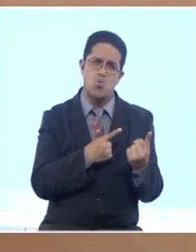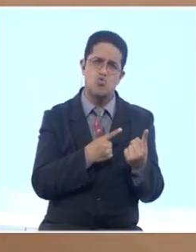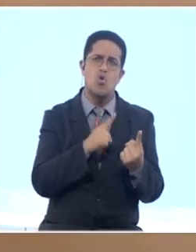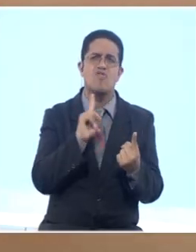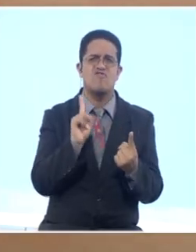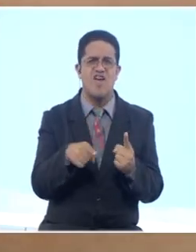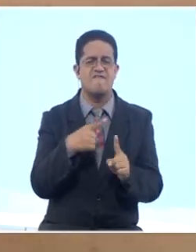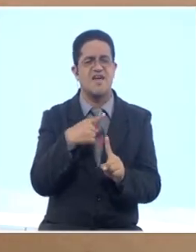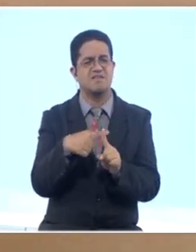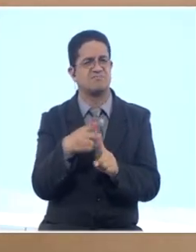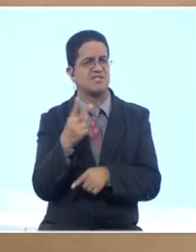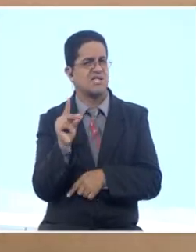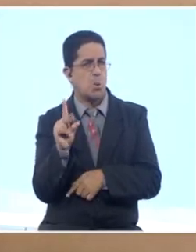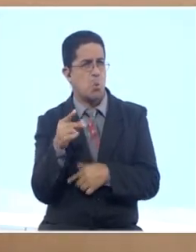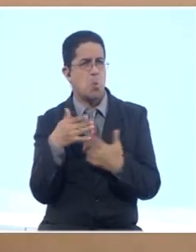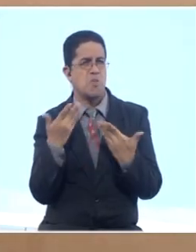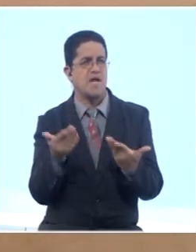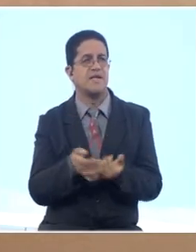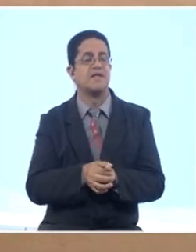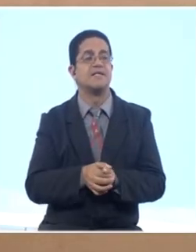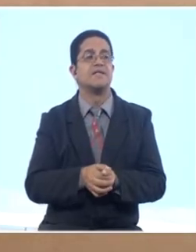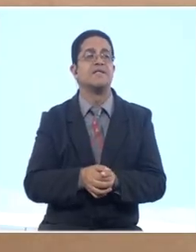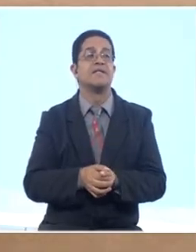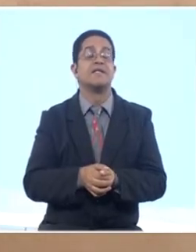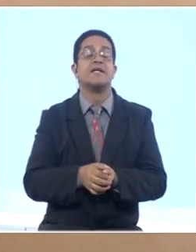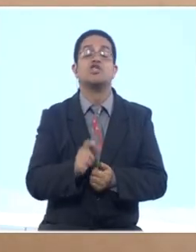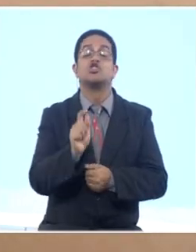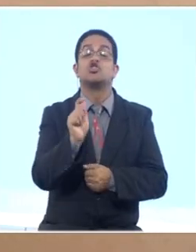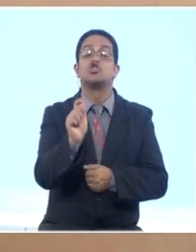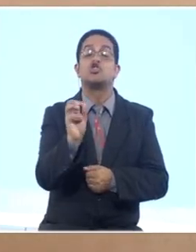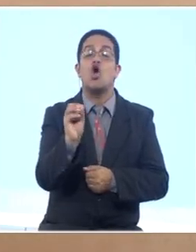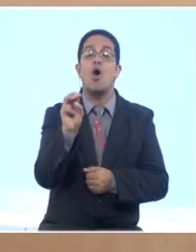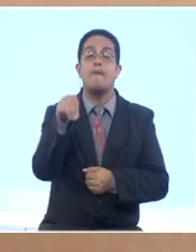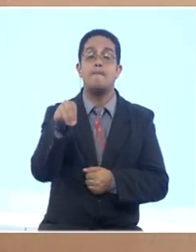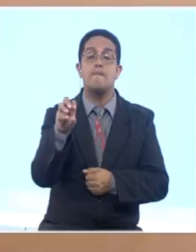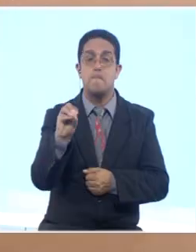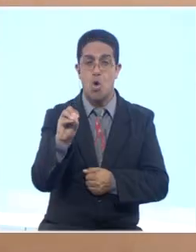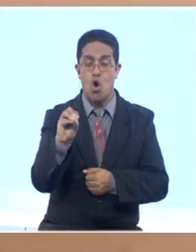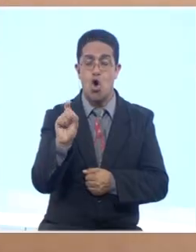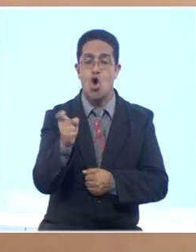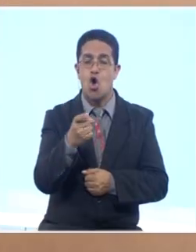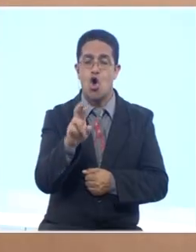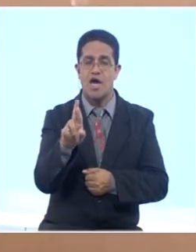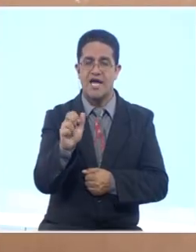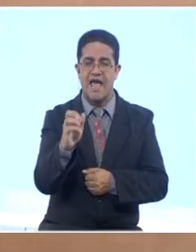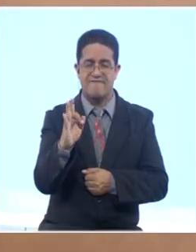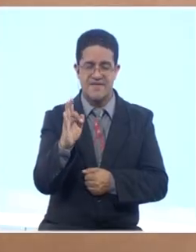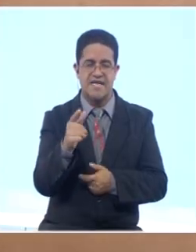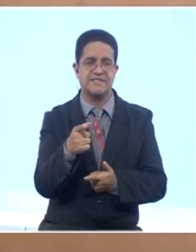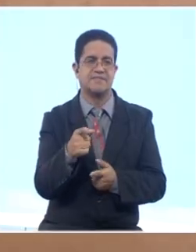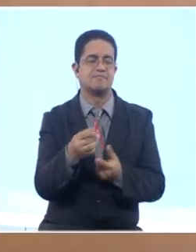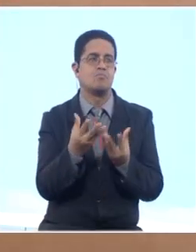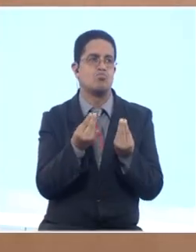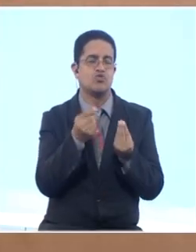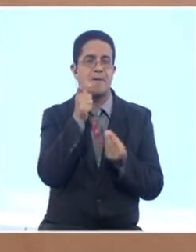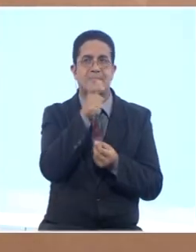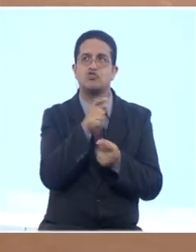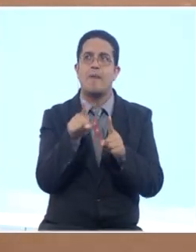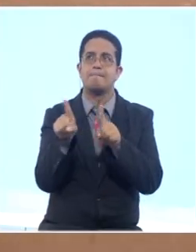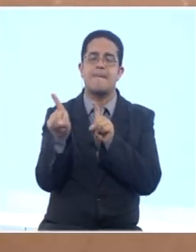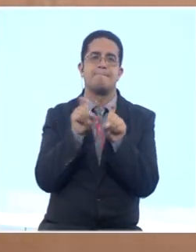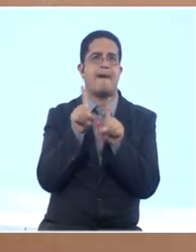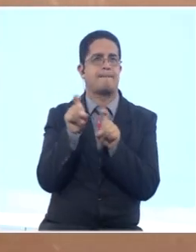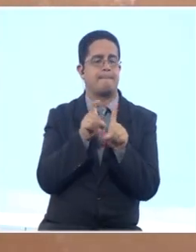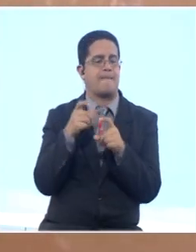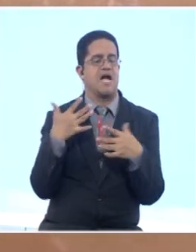otra. ¿Qué se logra ver en cada uno de ellos? Bueno, tomografía, a diferencia de resonancia, es una pregunta que me hacen bastante. Sí, yo creo que es algo